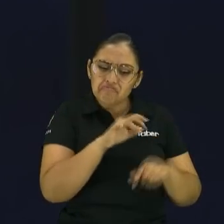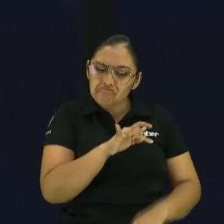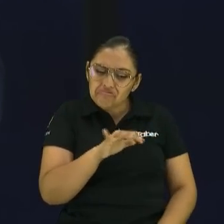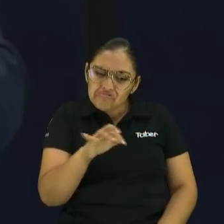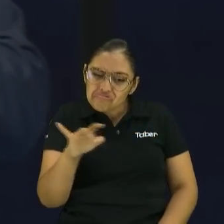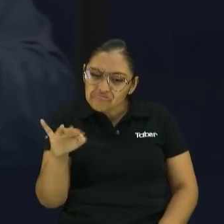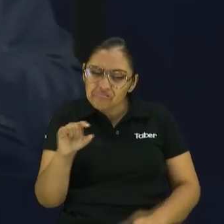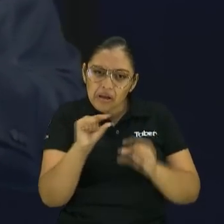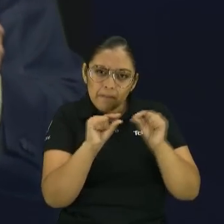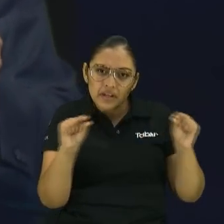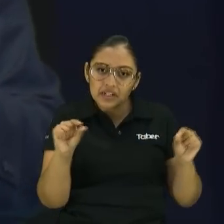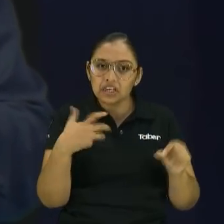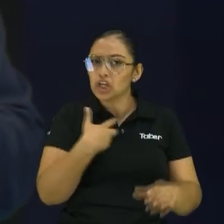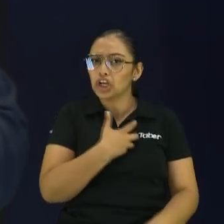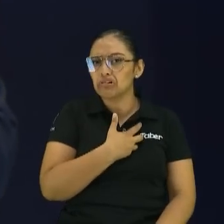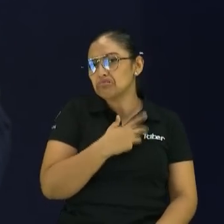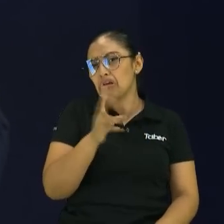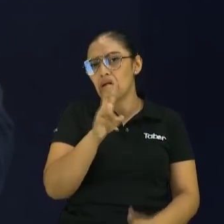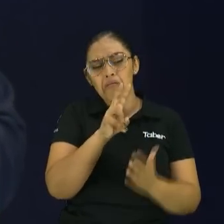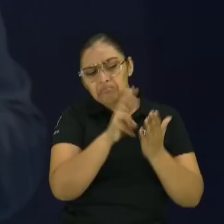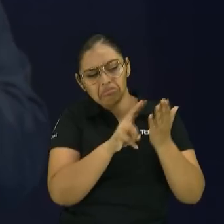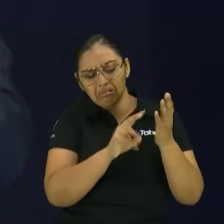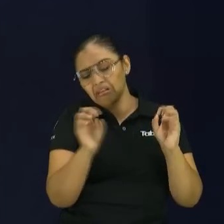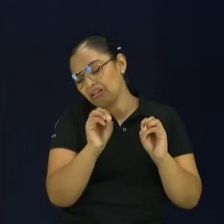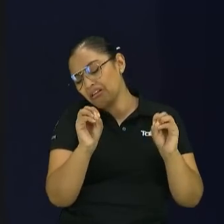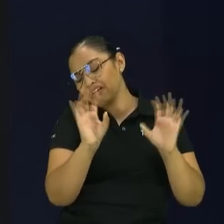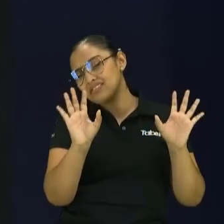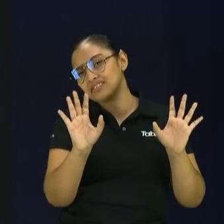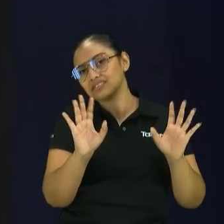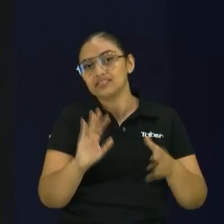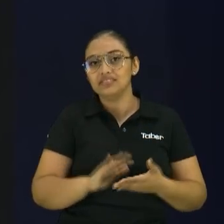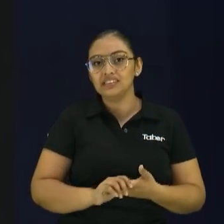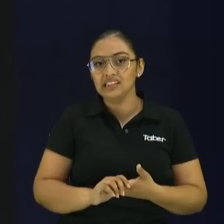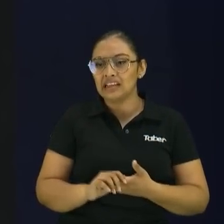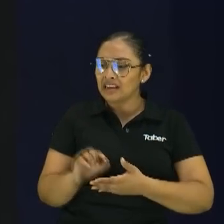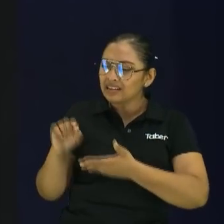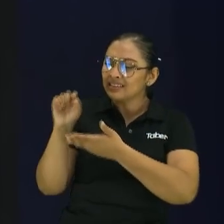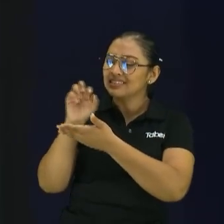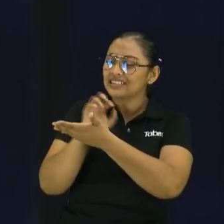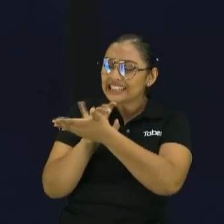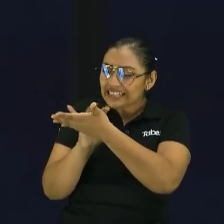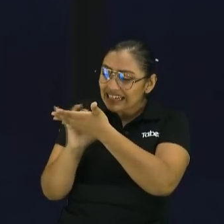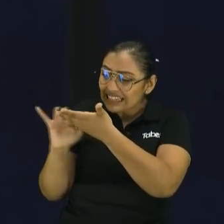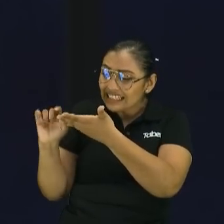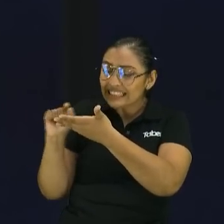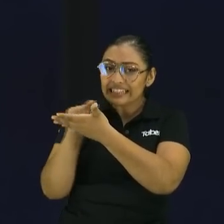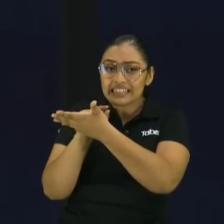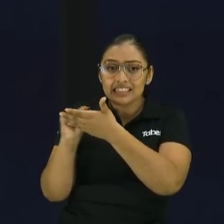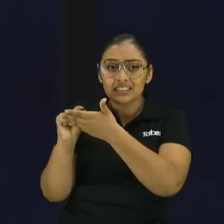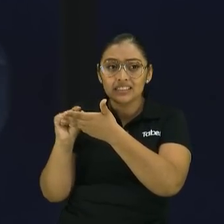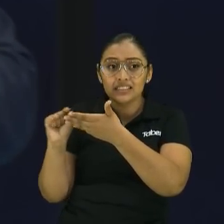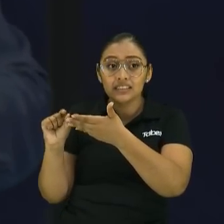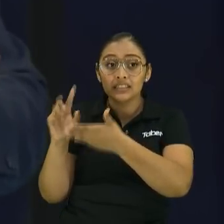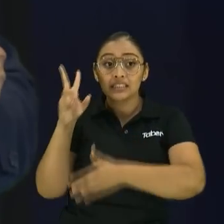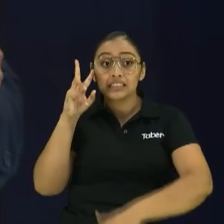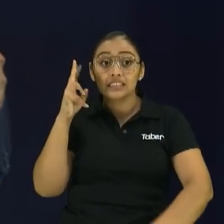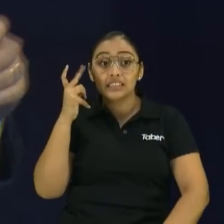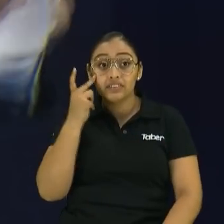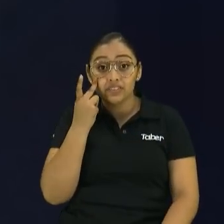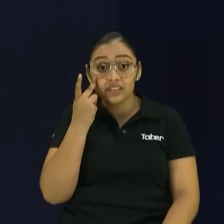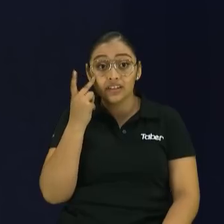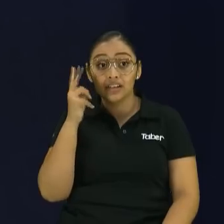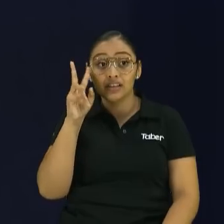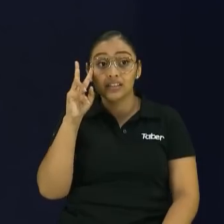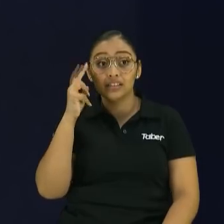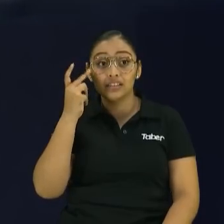las tarjetas de crédito las que nadie lee los contratos de compra de auto la en la letra chiquita decía que la bola tenía que